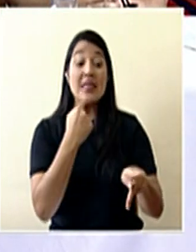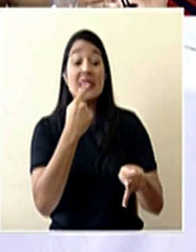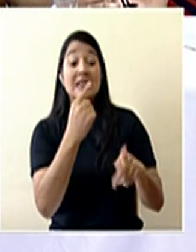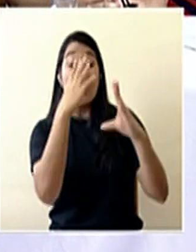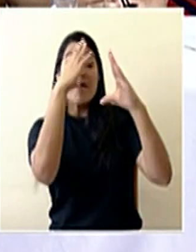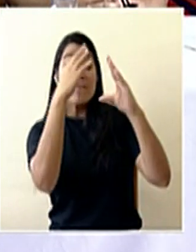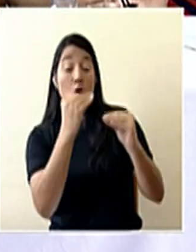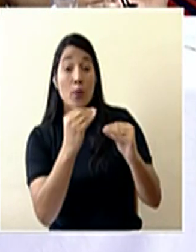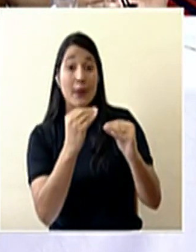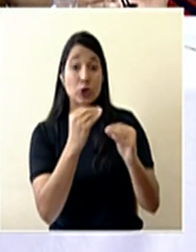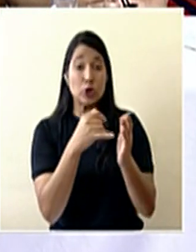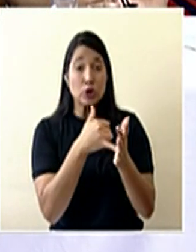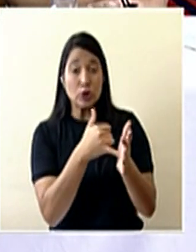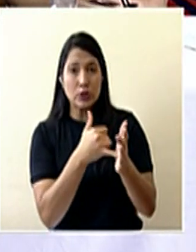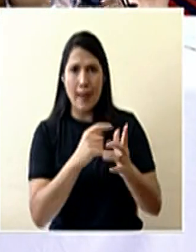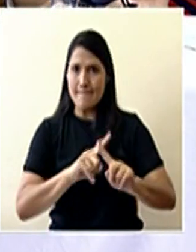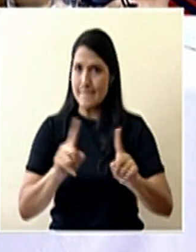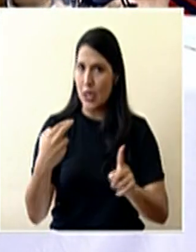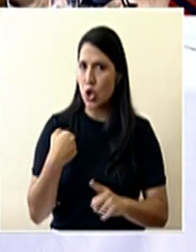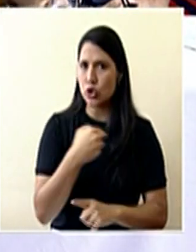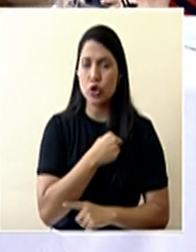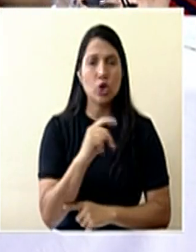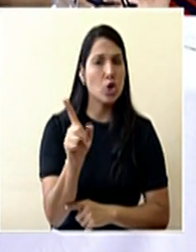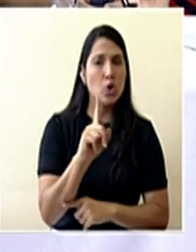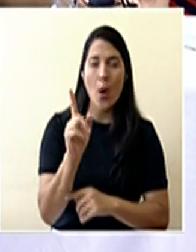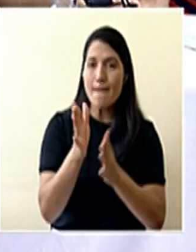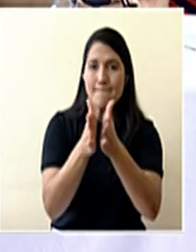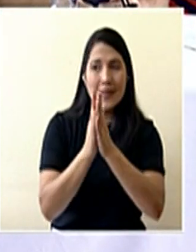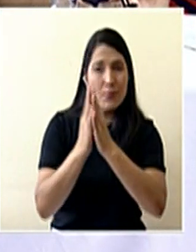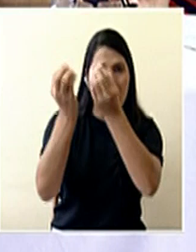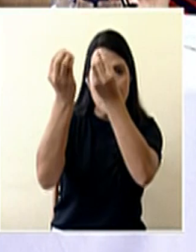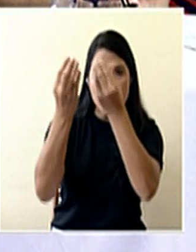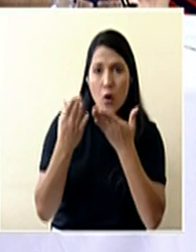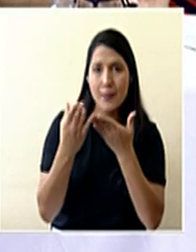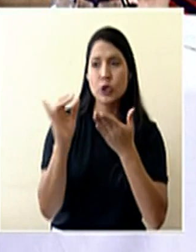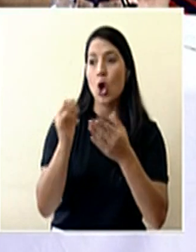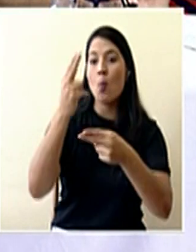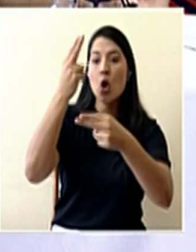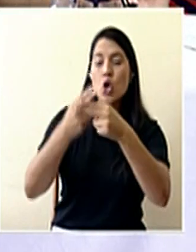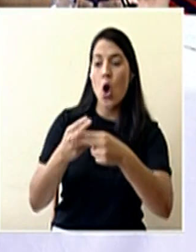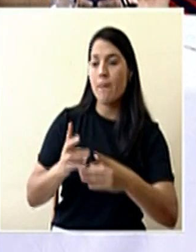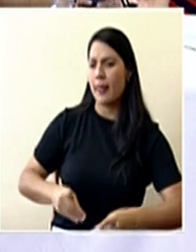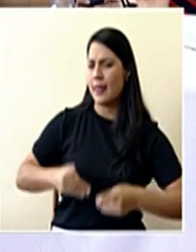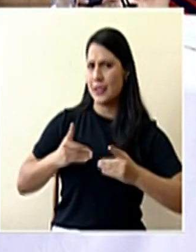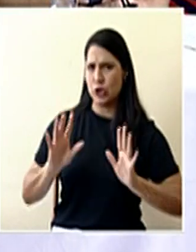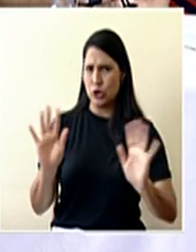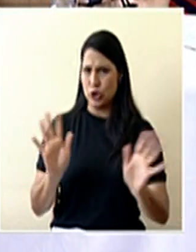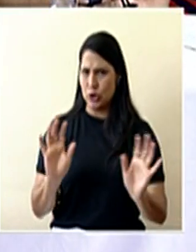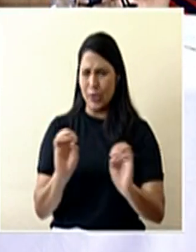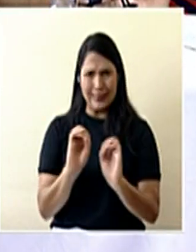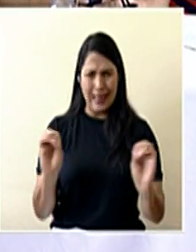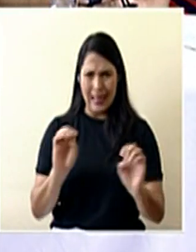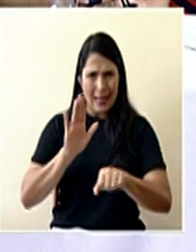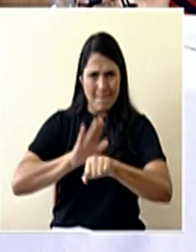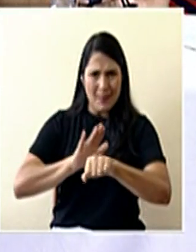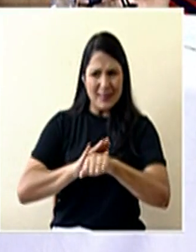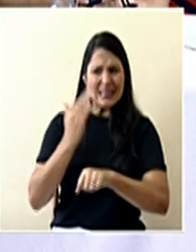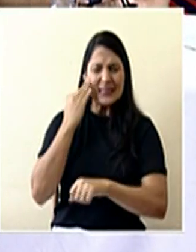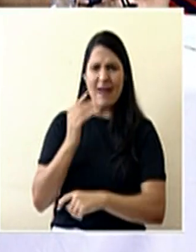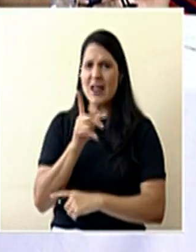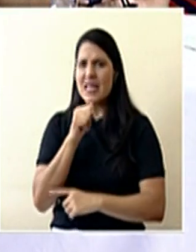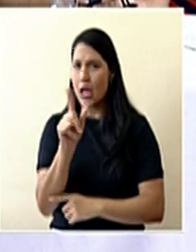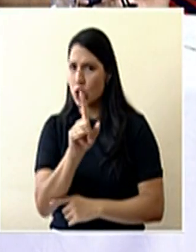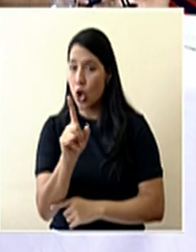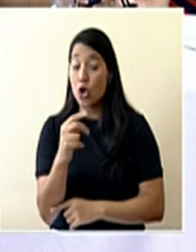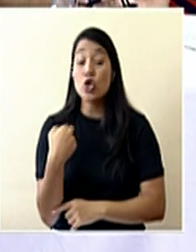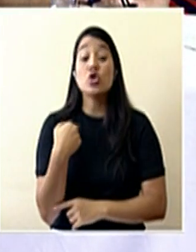Sin embargo, nosotros no estamos solicitando datos sensibles sobre los pacientes como el nombre, la dirección, ni nada que los identifique. Nuestro interés está en